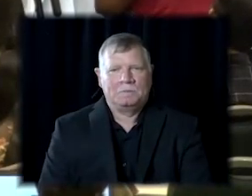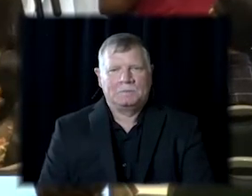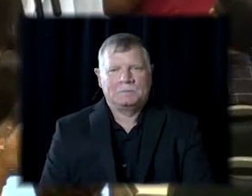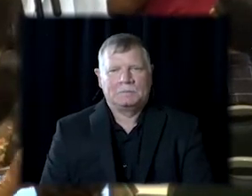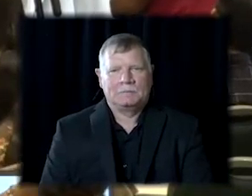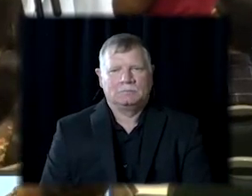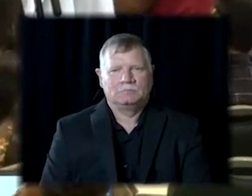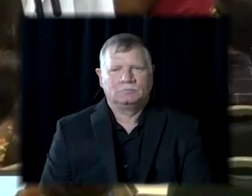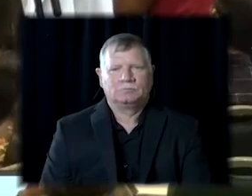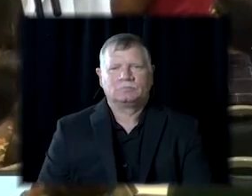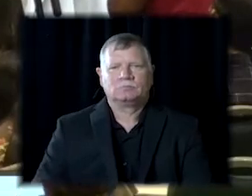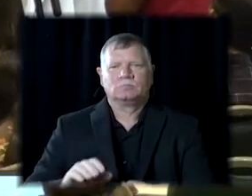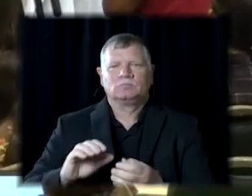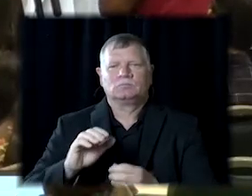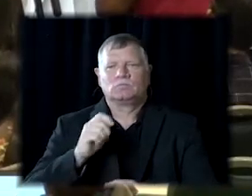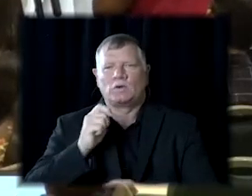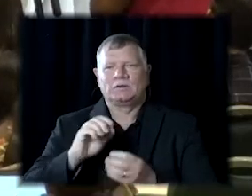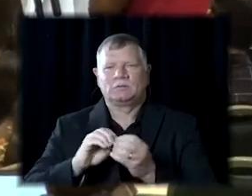No. 16.